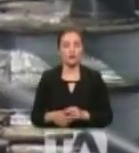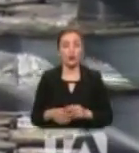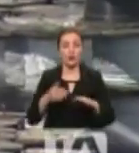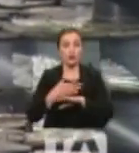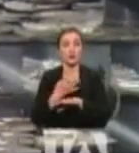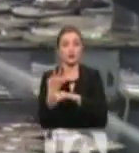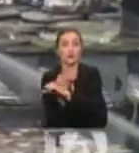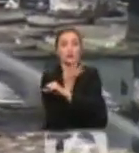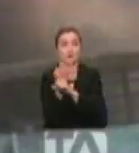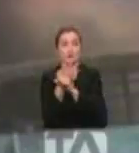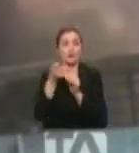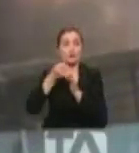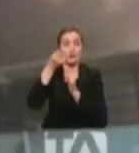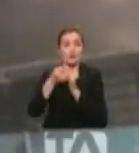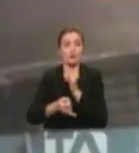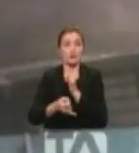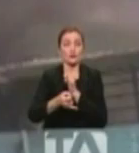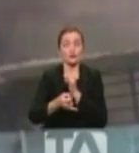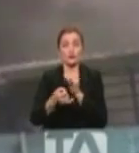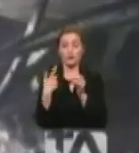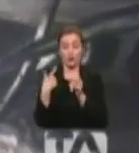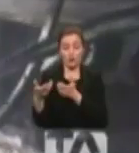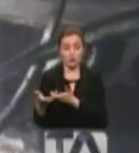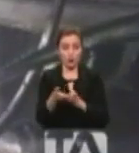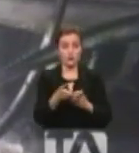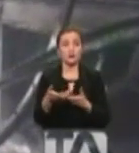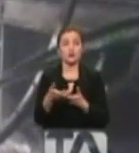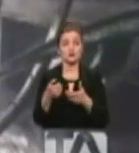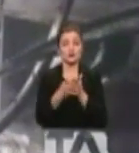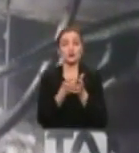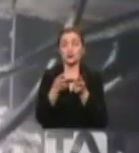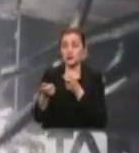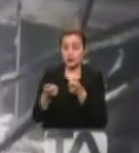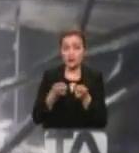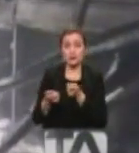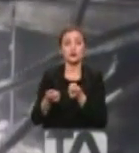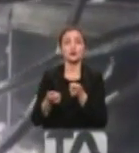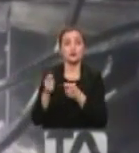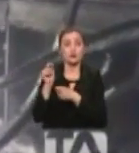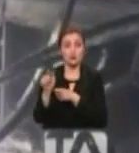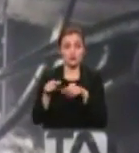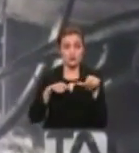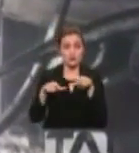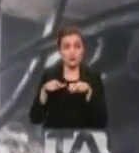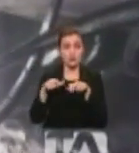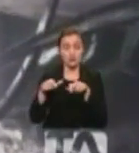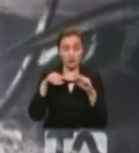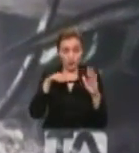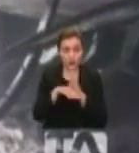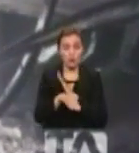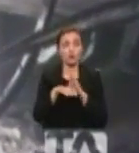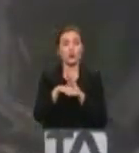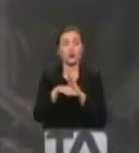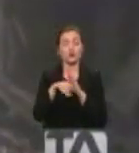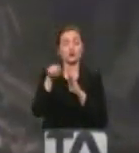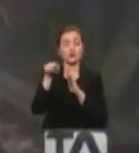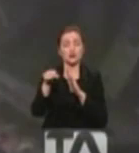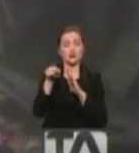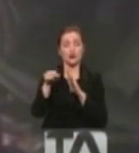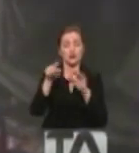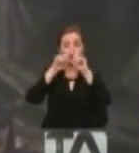Después de 4 horas, finalmente el cuerpo de bomberos logró controlar el incendio que se registró en una de las bodegas de